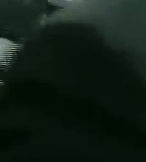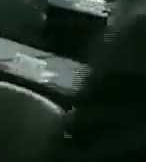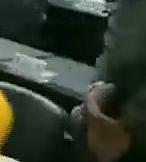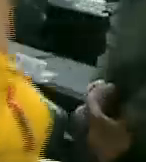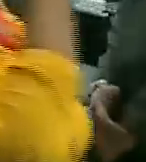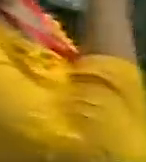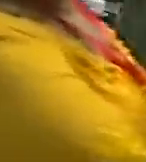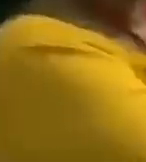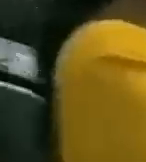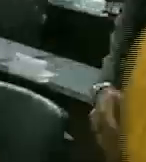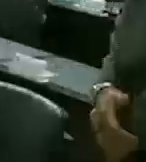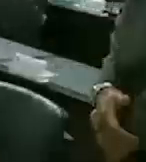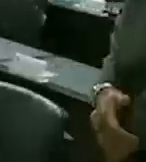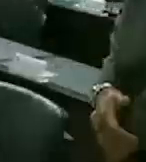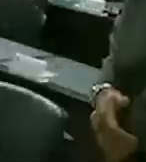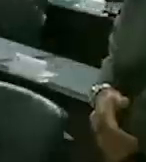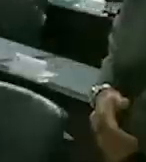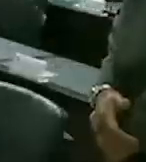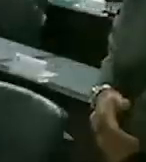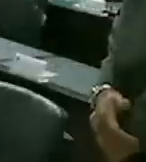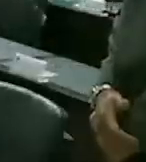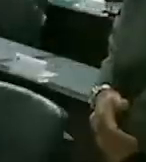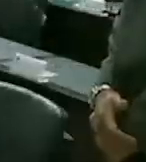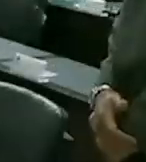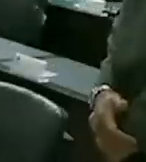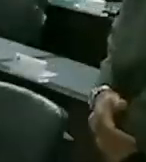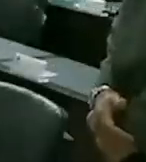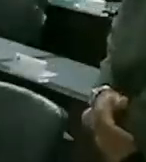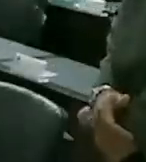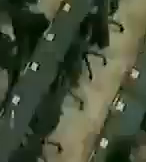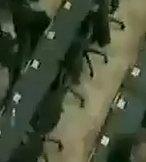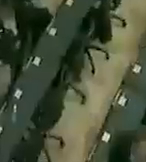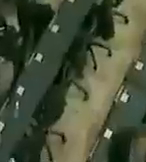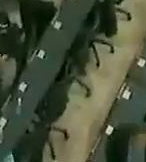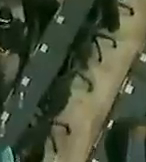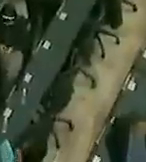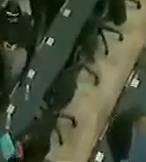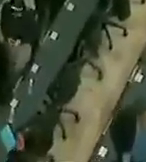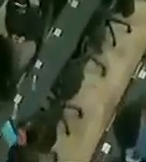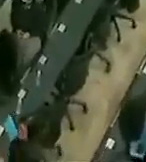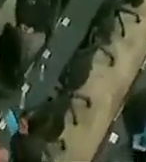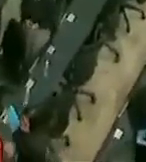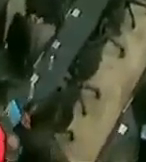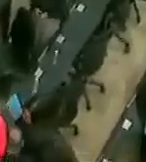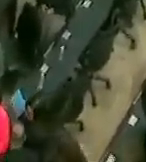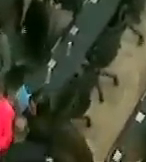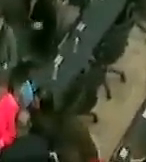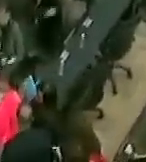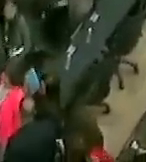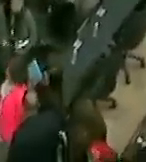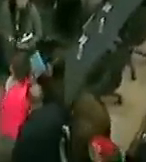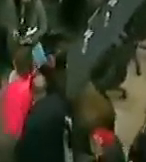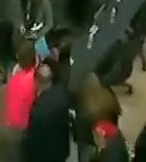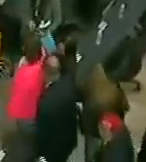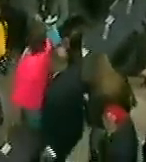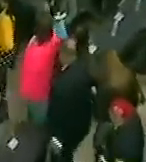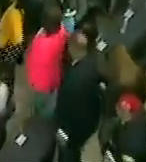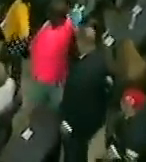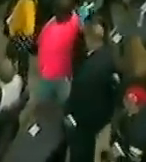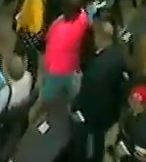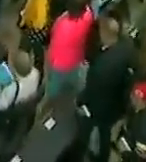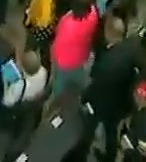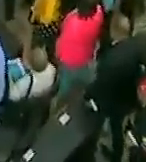por unanimidad. Y de igual forma, el tercer punto de la agenda contó con los derechos de palabra de los diputados